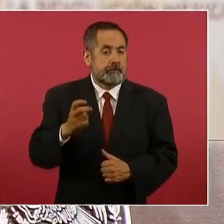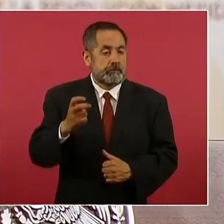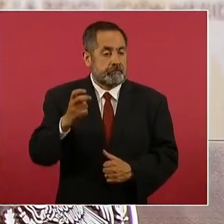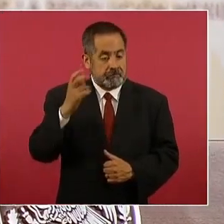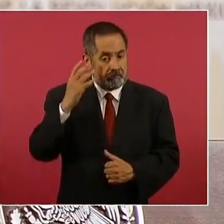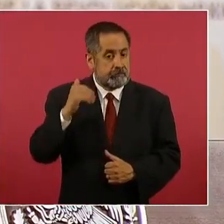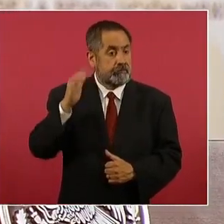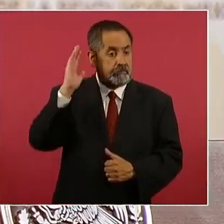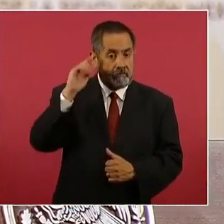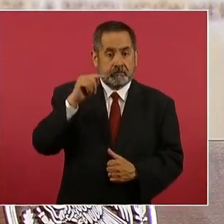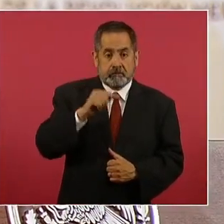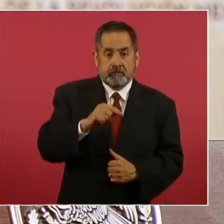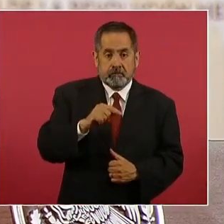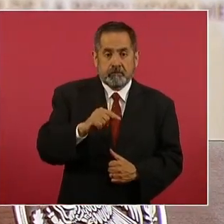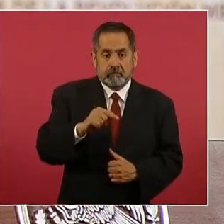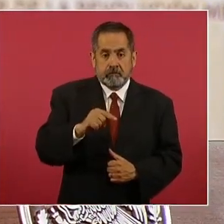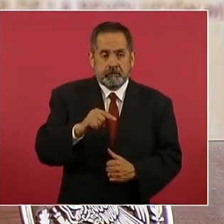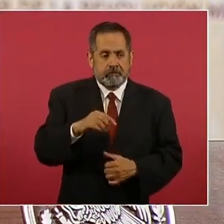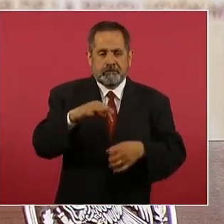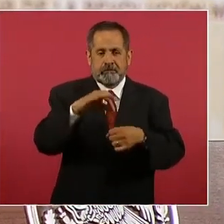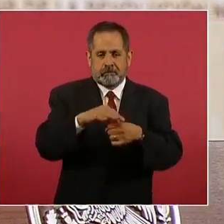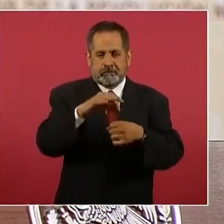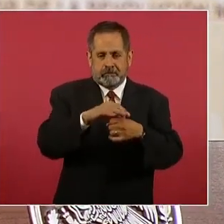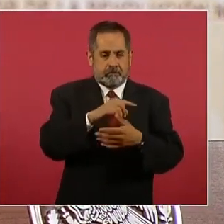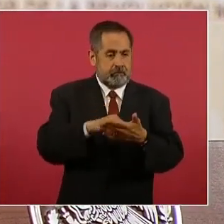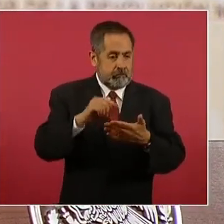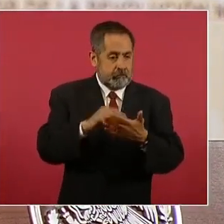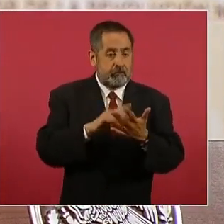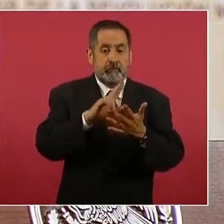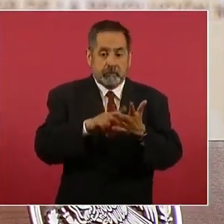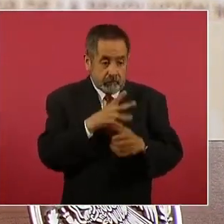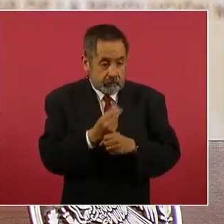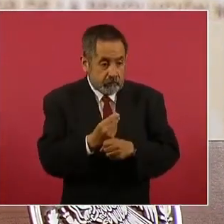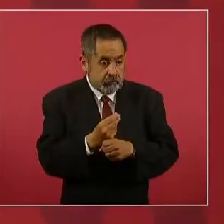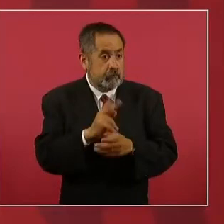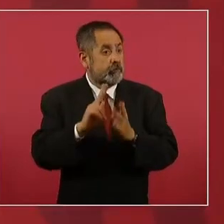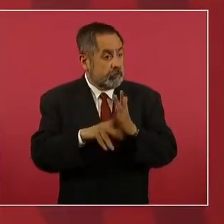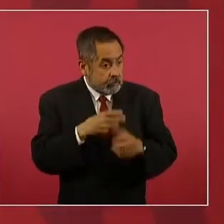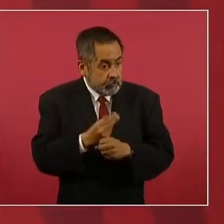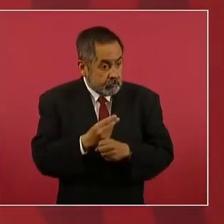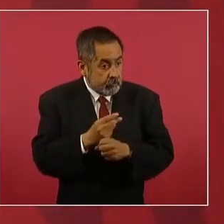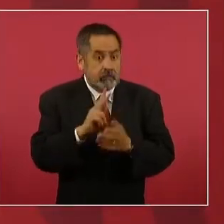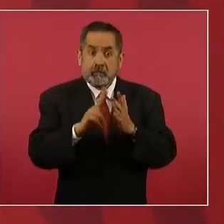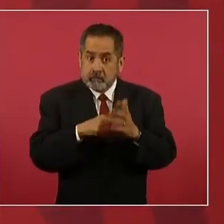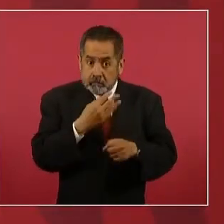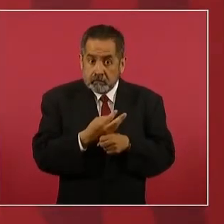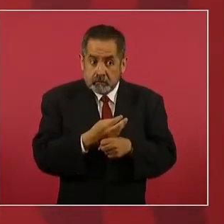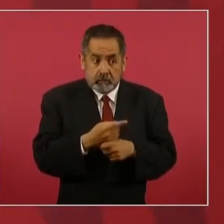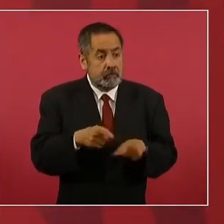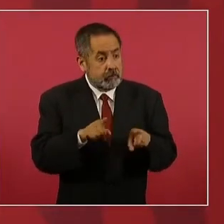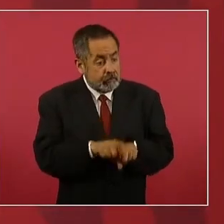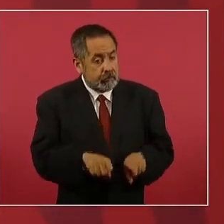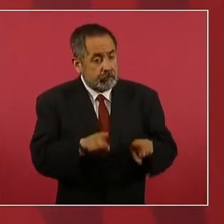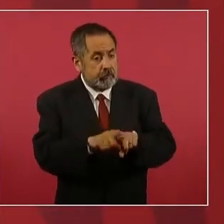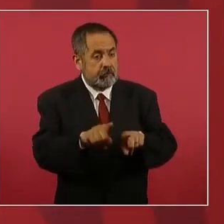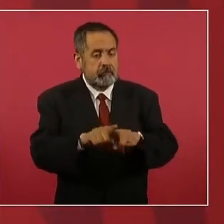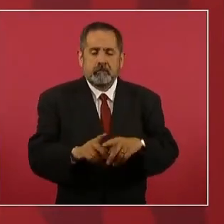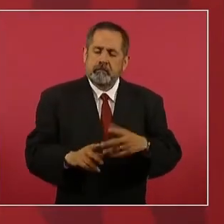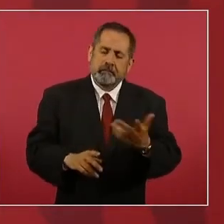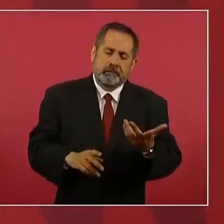había reelección y tenían que formalmente que poner a